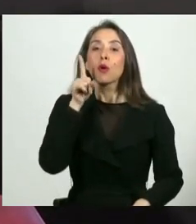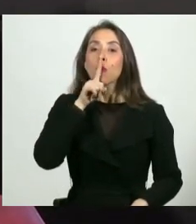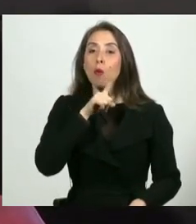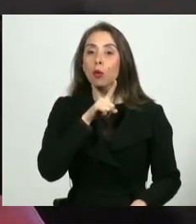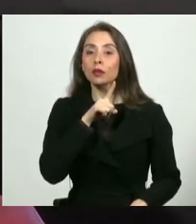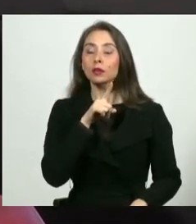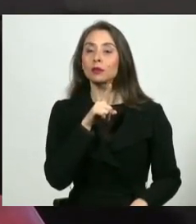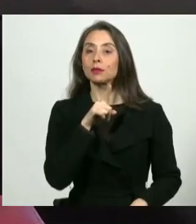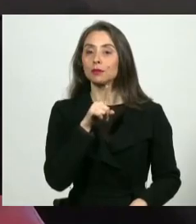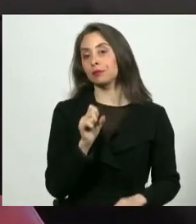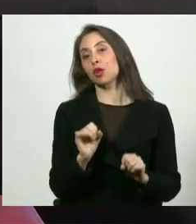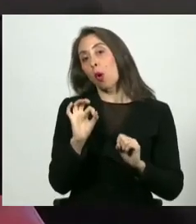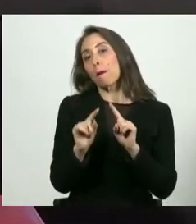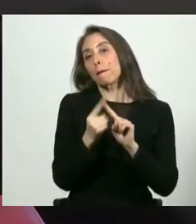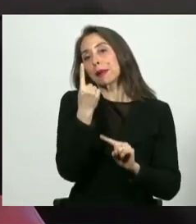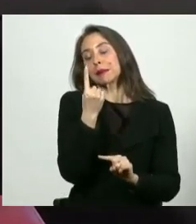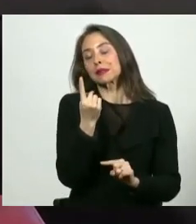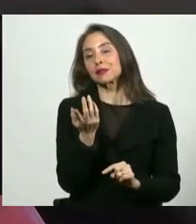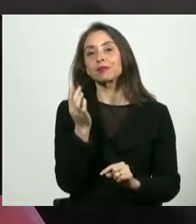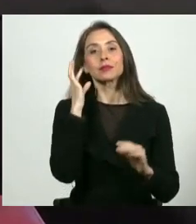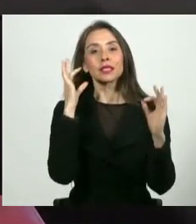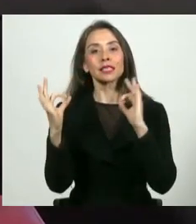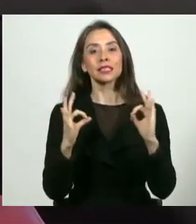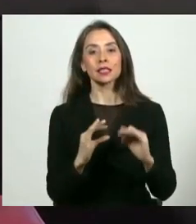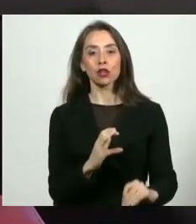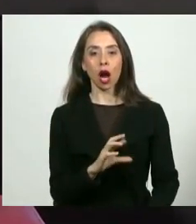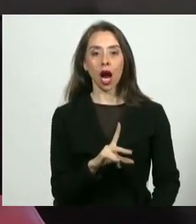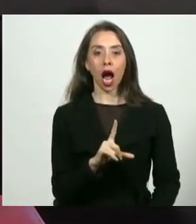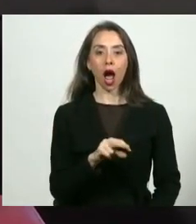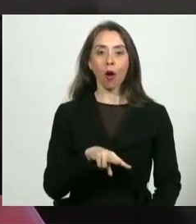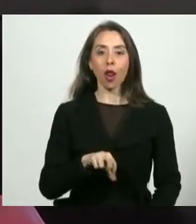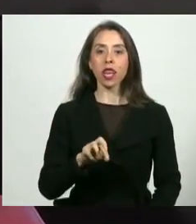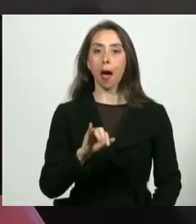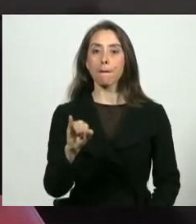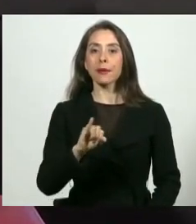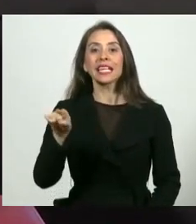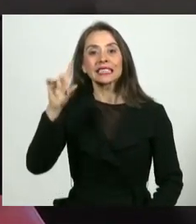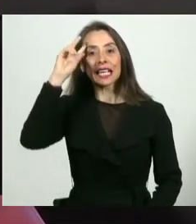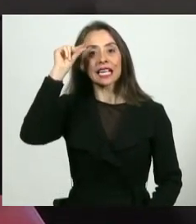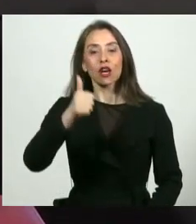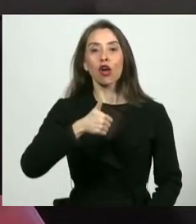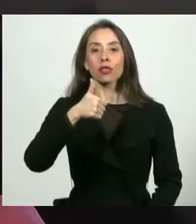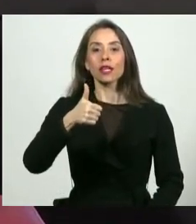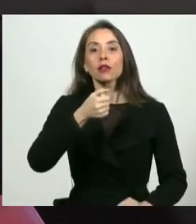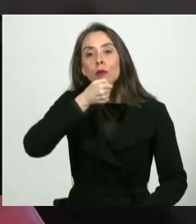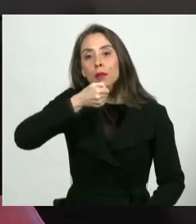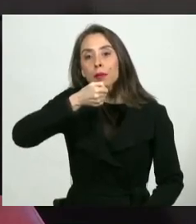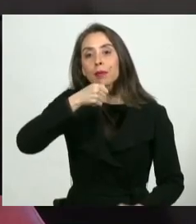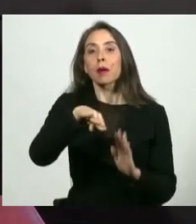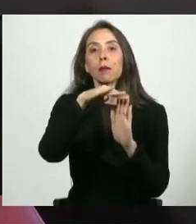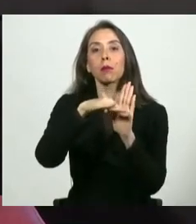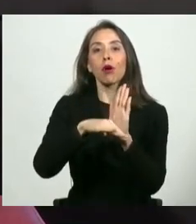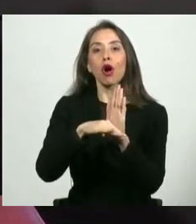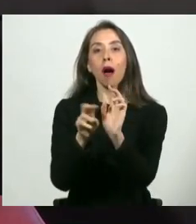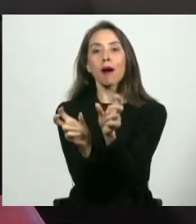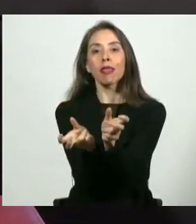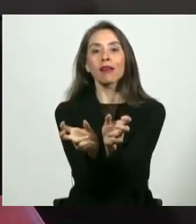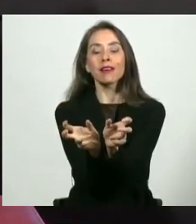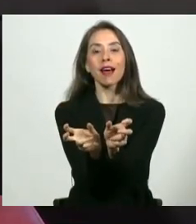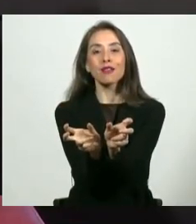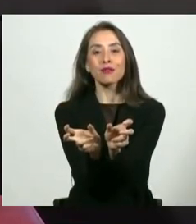por último, o en primer lugar, la señora Carolina Pérez, creadora, directora y conductora del programa